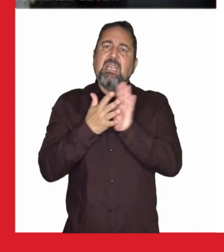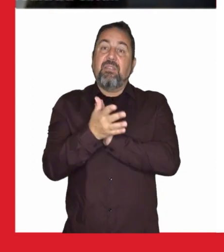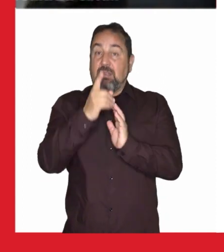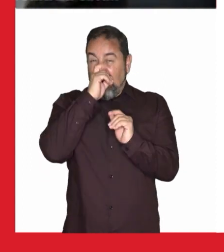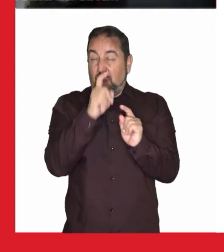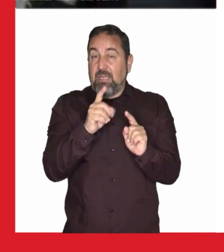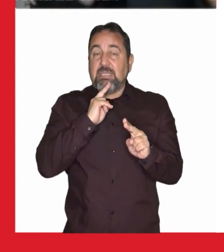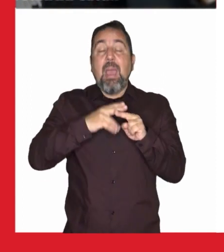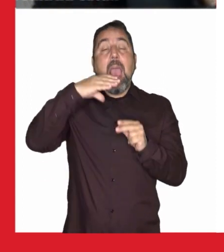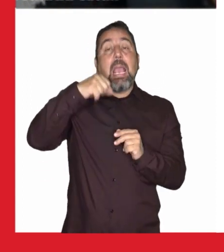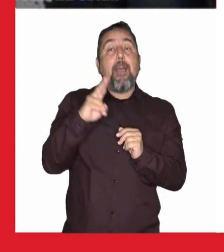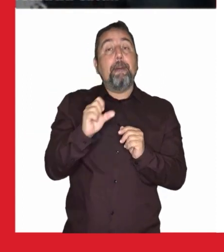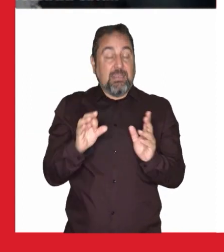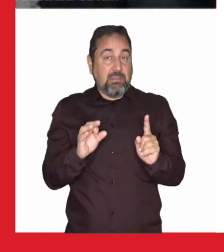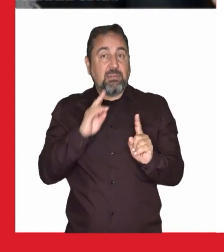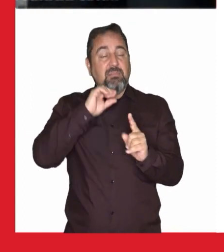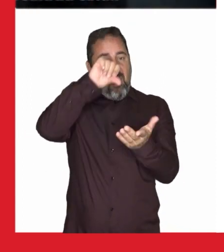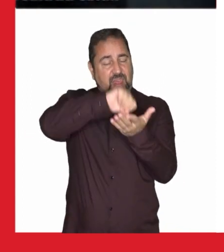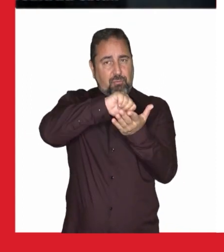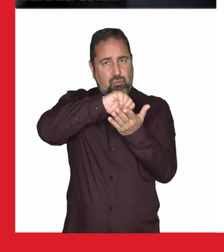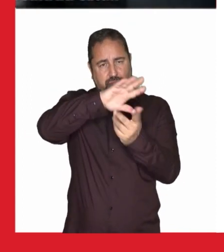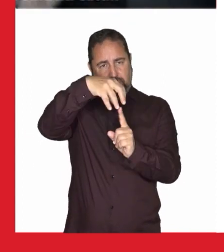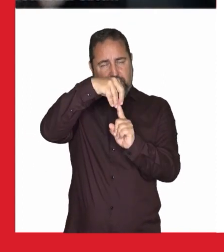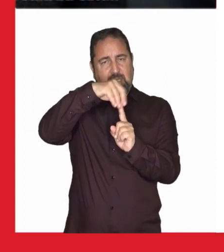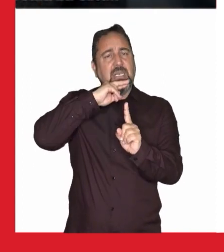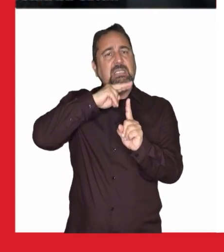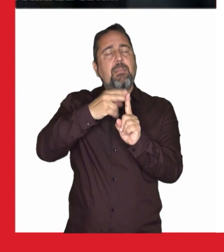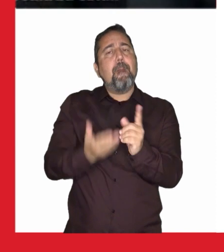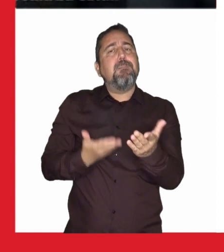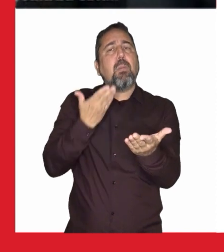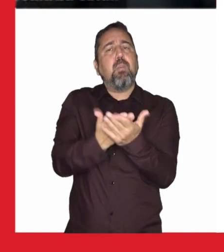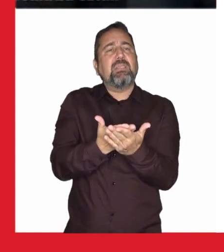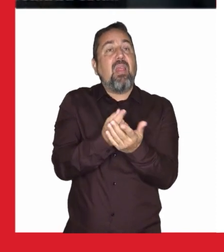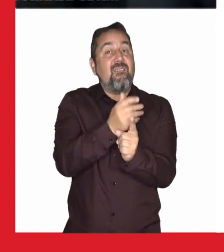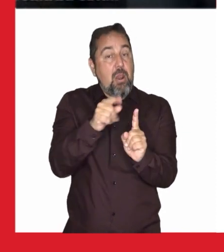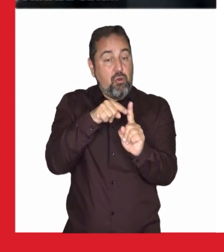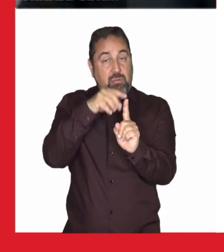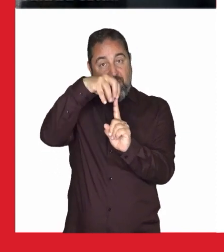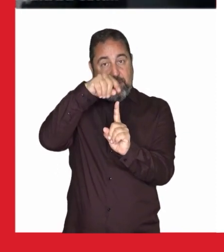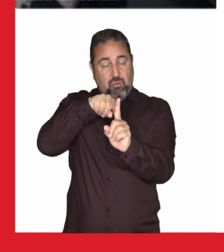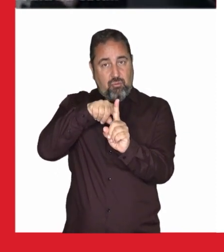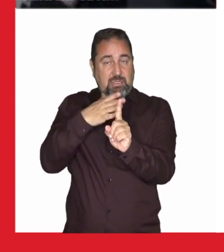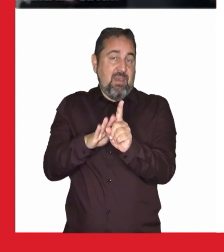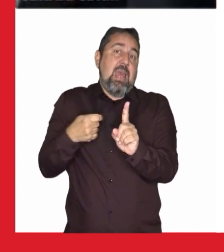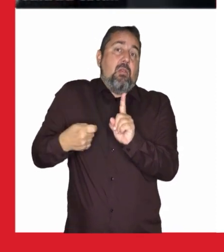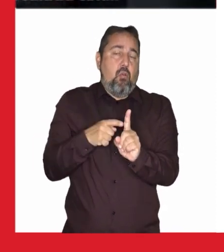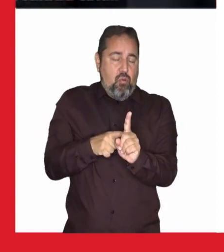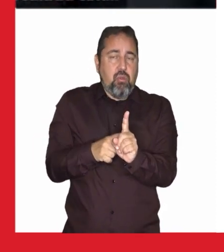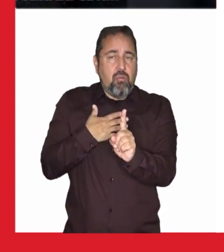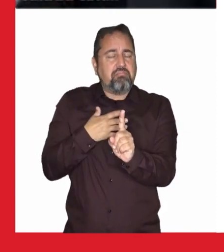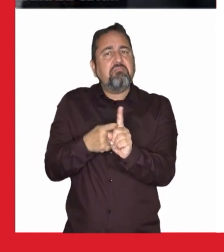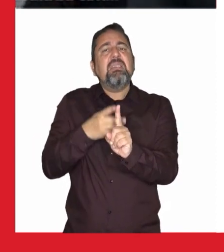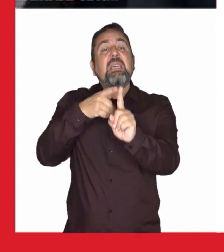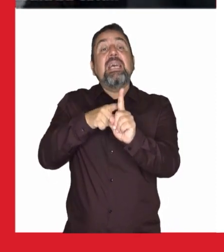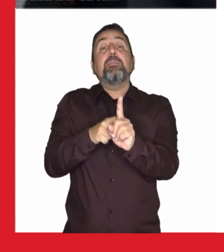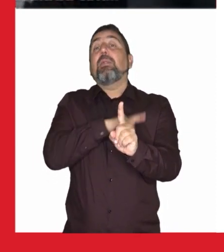son los procesos clave. Es decir, ¿os acordáis que en el Canvas, en el centro del todo, tenemos la propuesta de valor? Pues todo